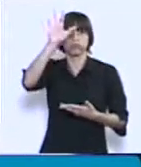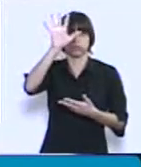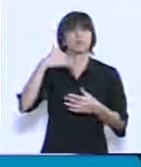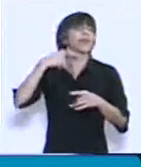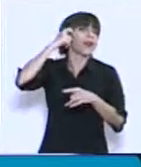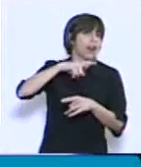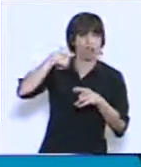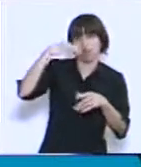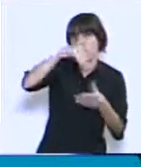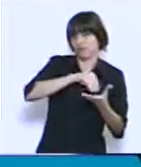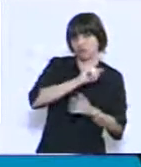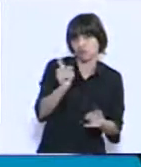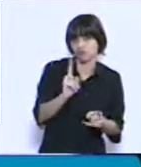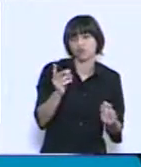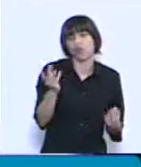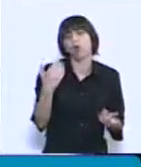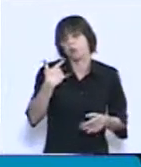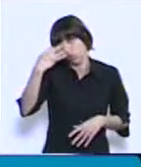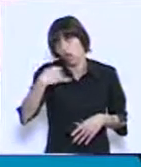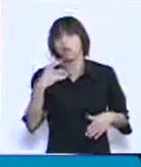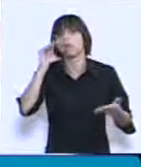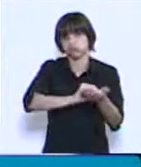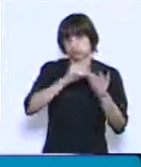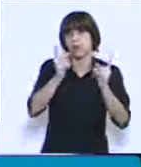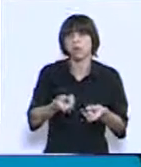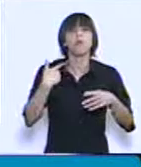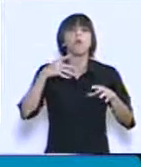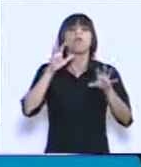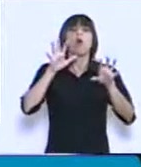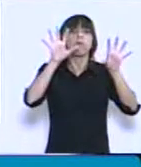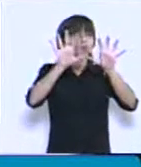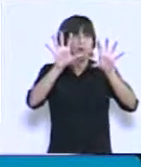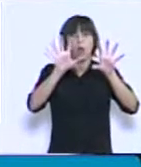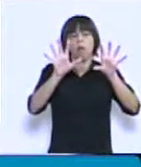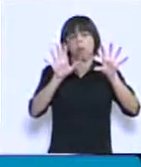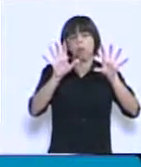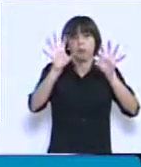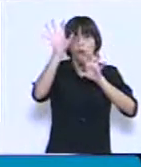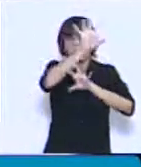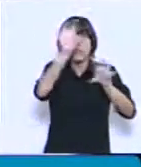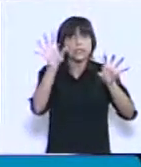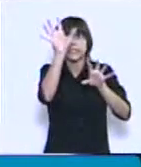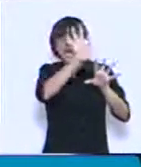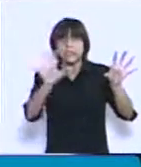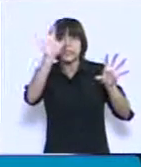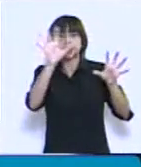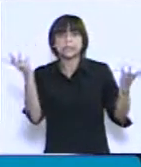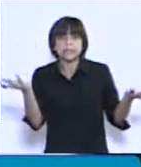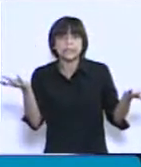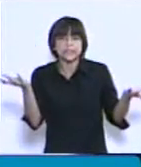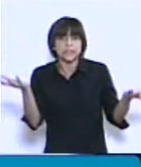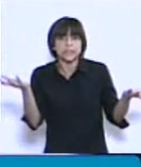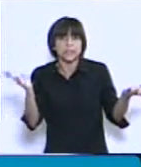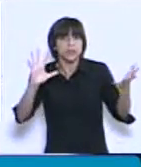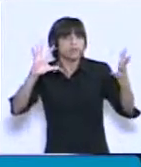Rioja en nuestro dictamen, que obviamente debiera estar, todas las provincias del NEA y del NOA. Hay un punto que